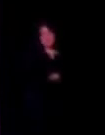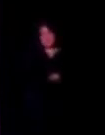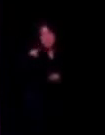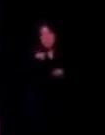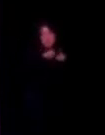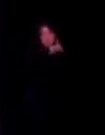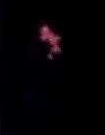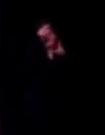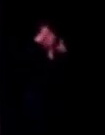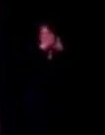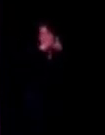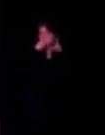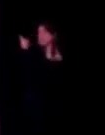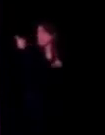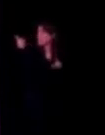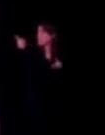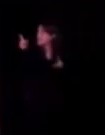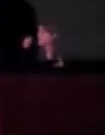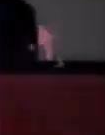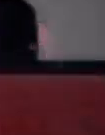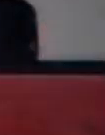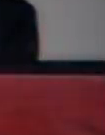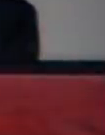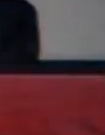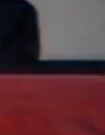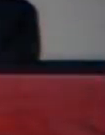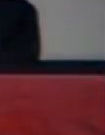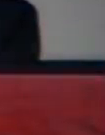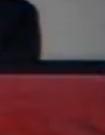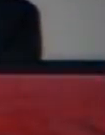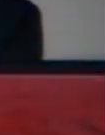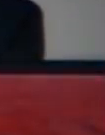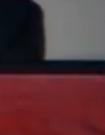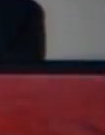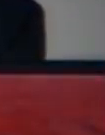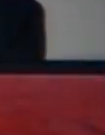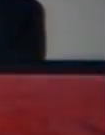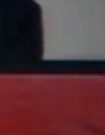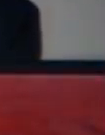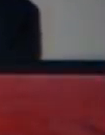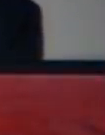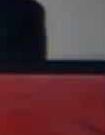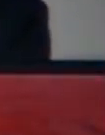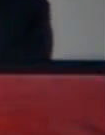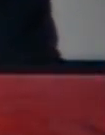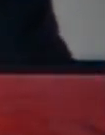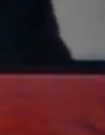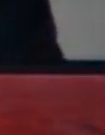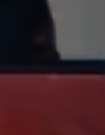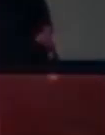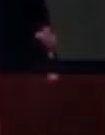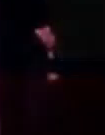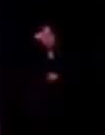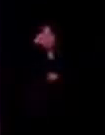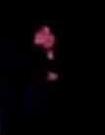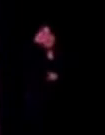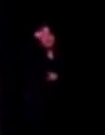y en ese enlace, lo dicen personas como Ken Robinson, que nos indicaría que quizá